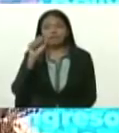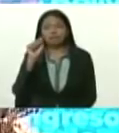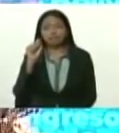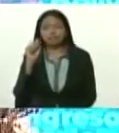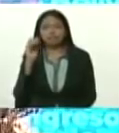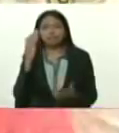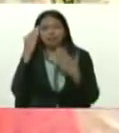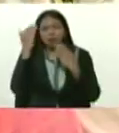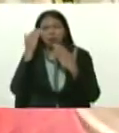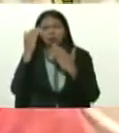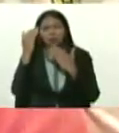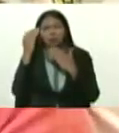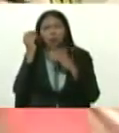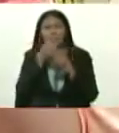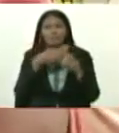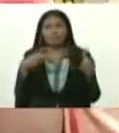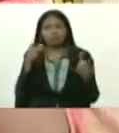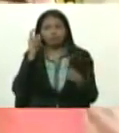Amazonas.